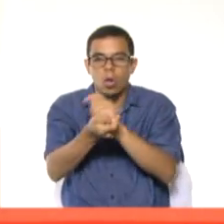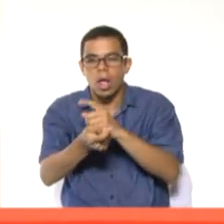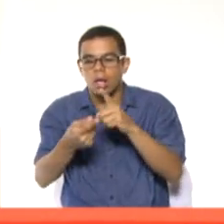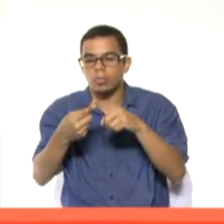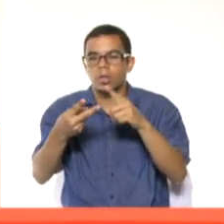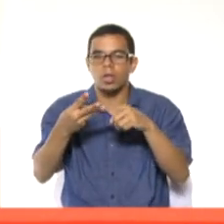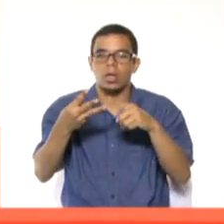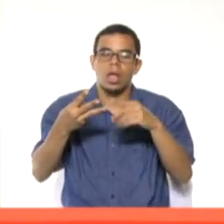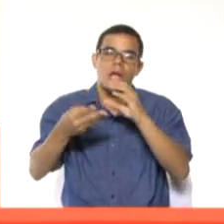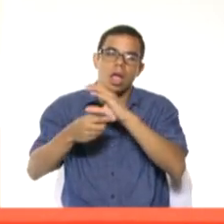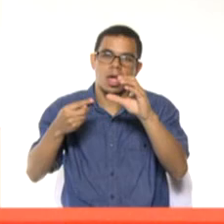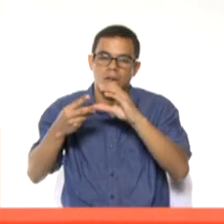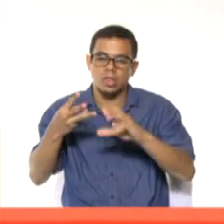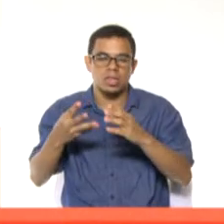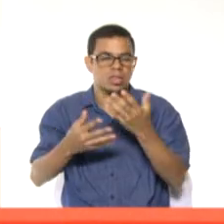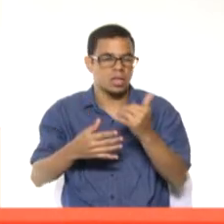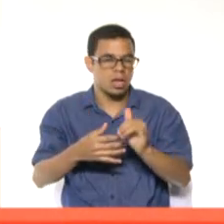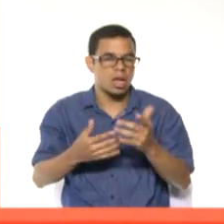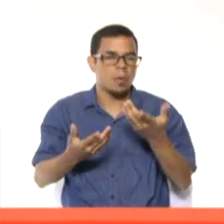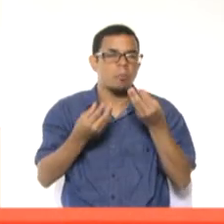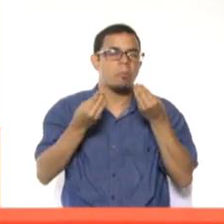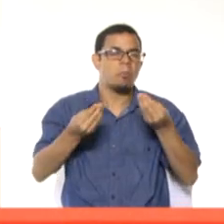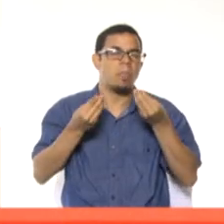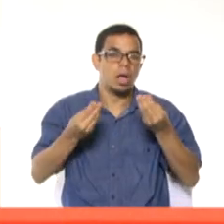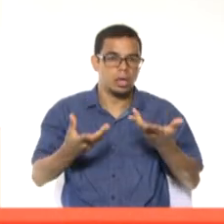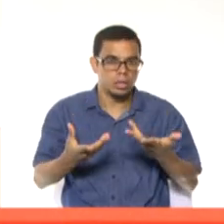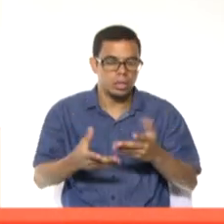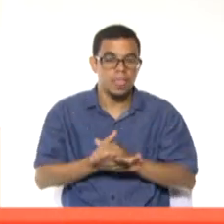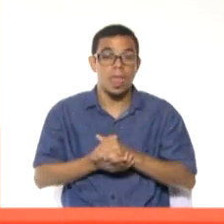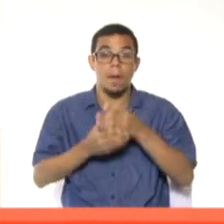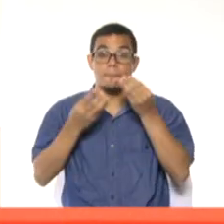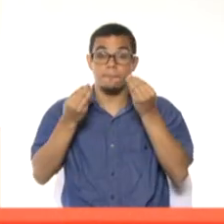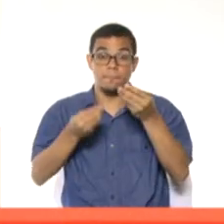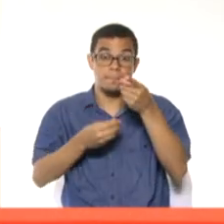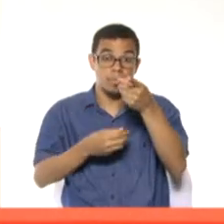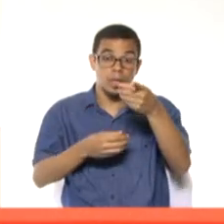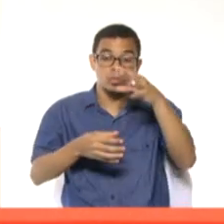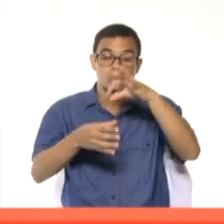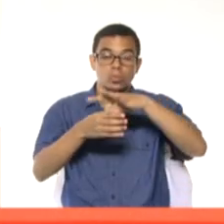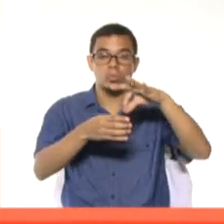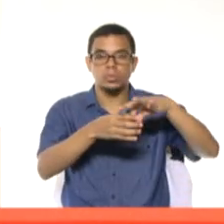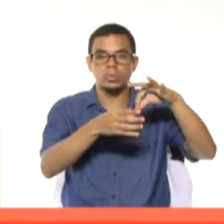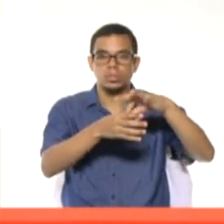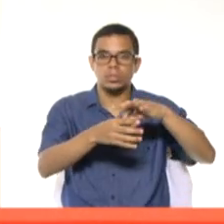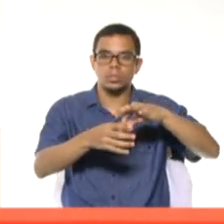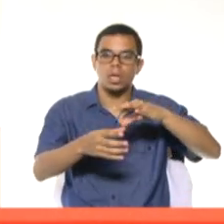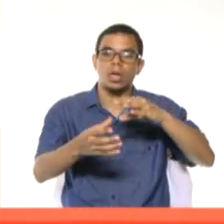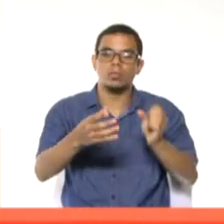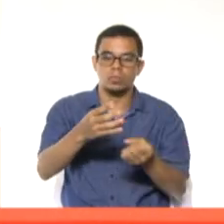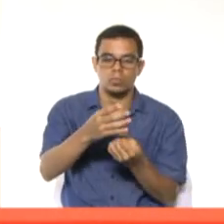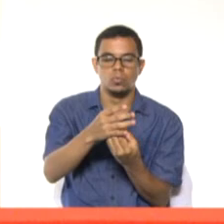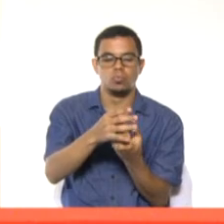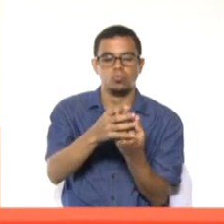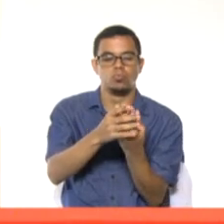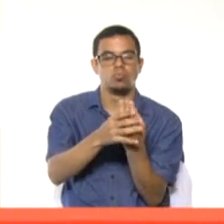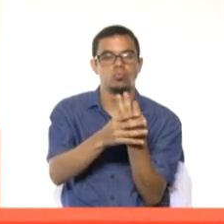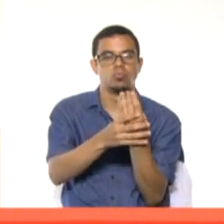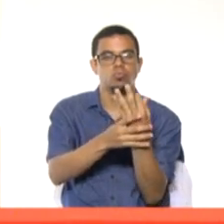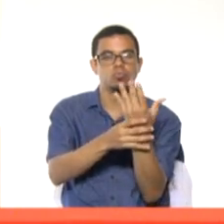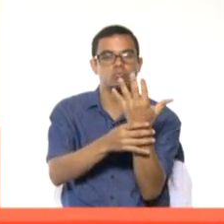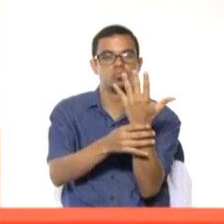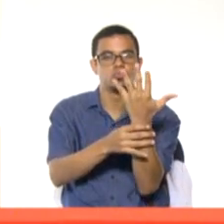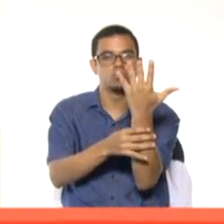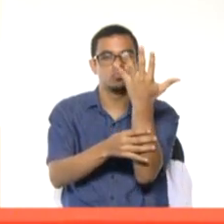qué propiedades tiene el suelo arenoso, ¿para qué? Para que tu siembra sea óptima y eficaz y no